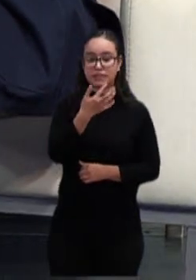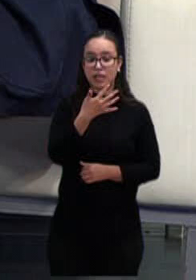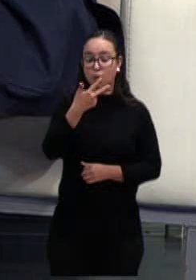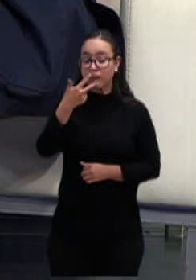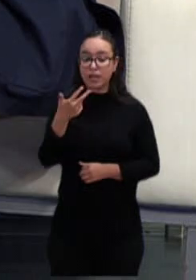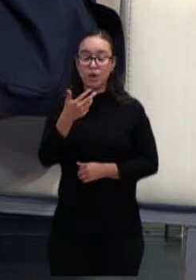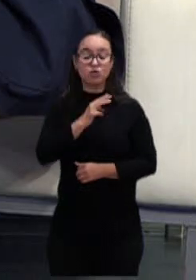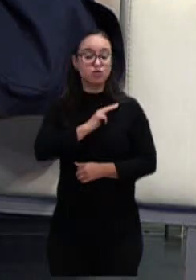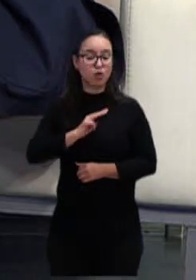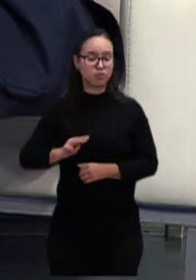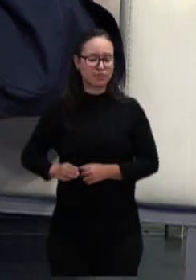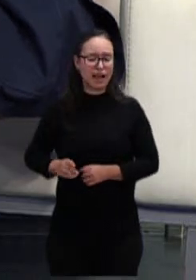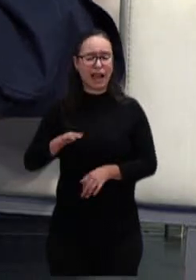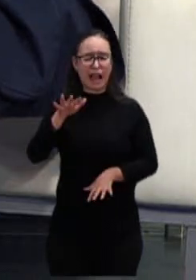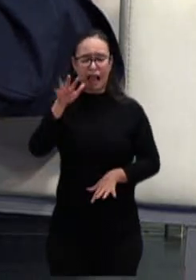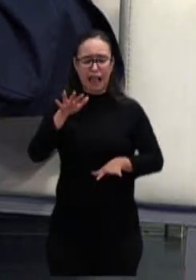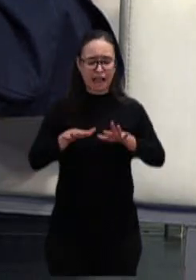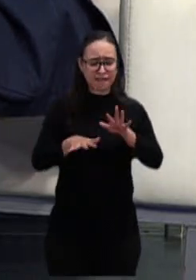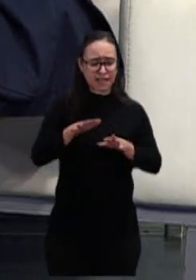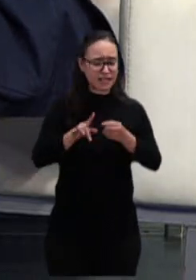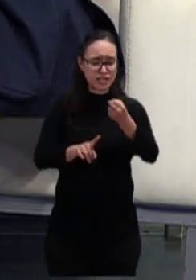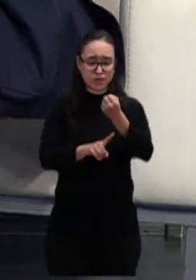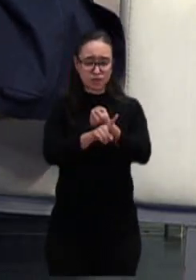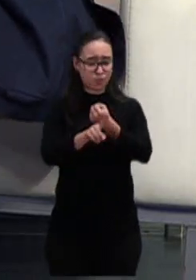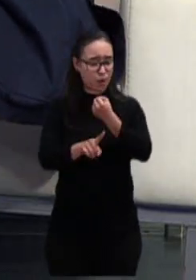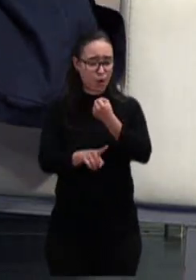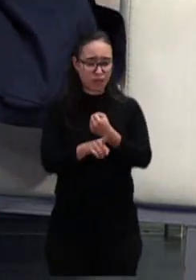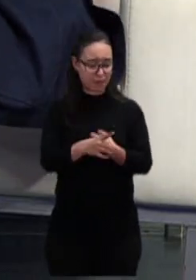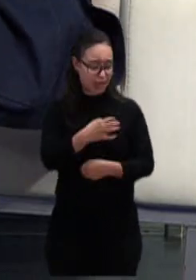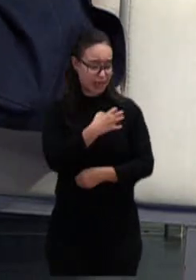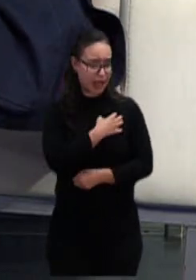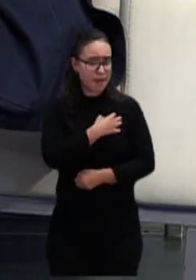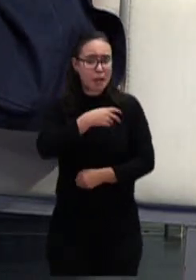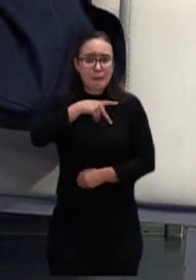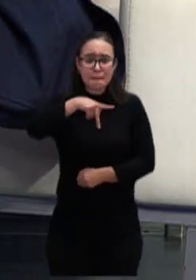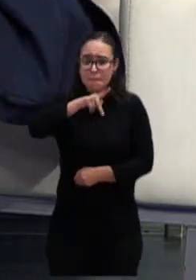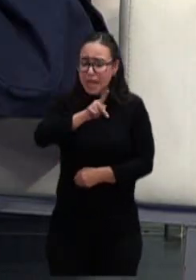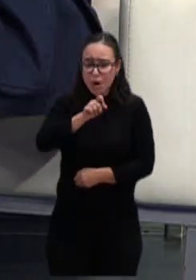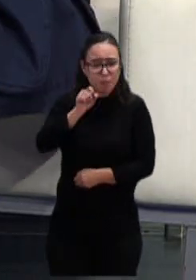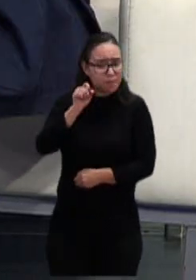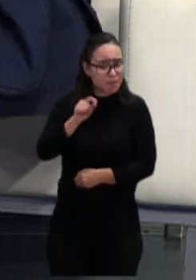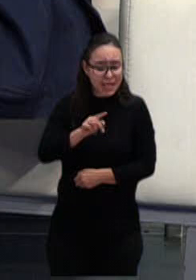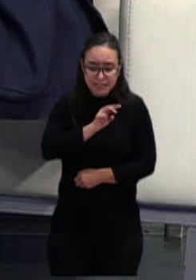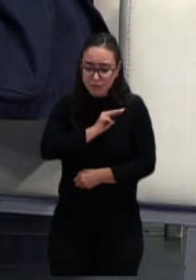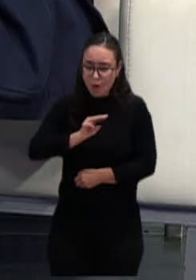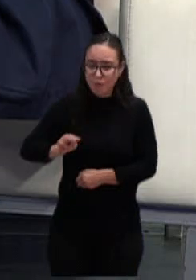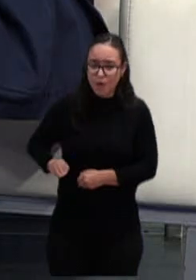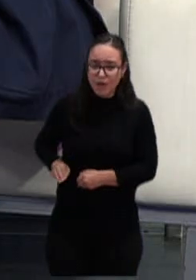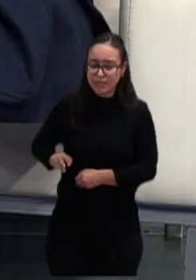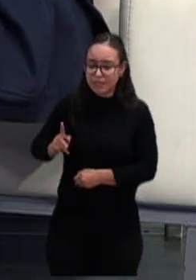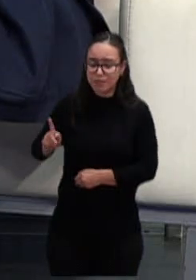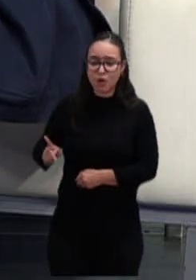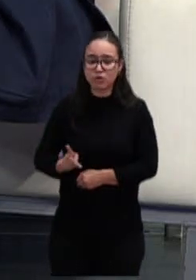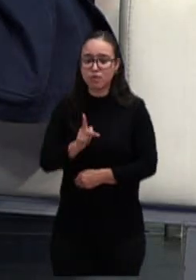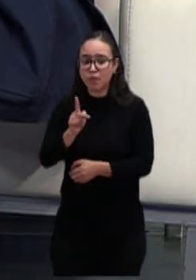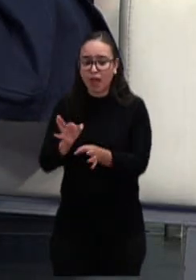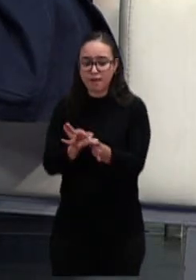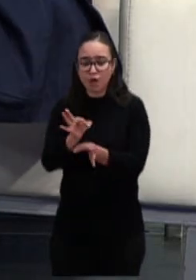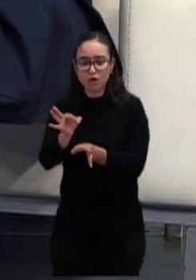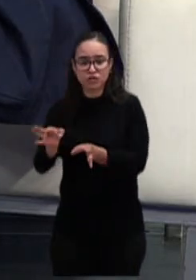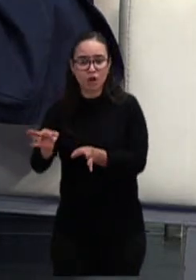problema lo vemos tan local tan capitalino perón que hay en las comunidades si aquí la mujer en la zona metropolitana